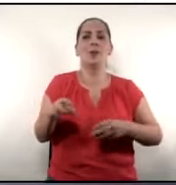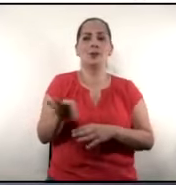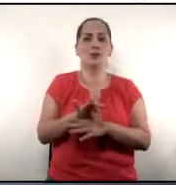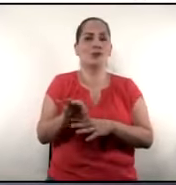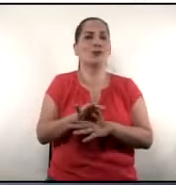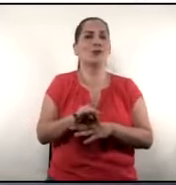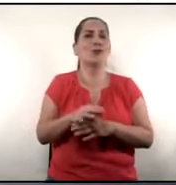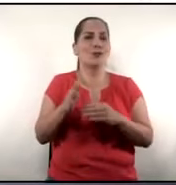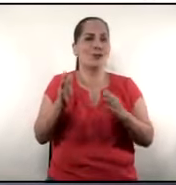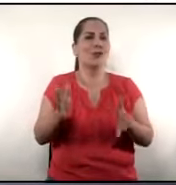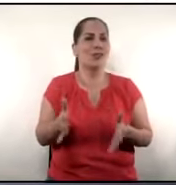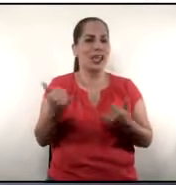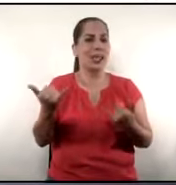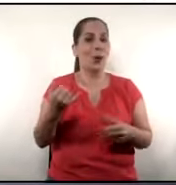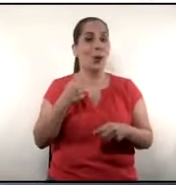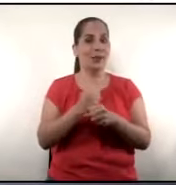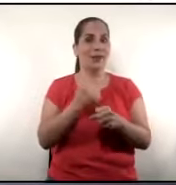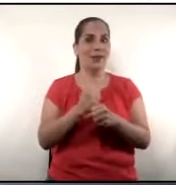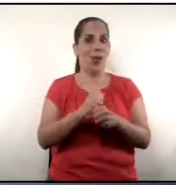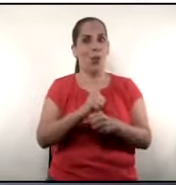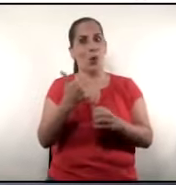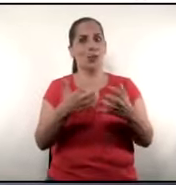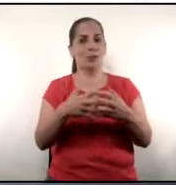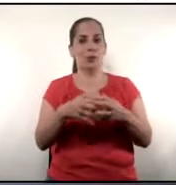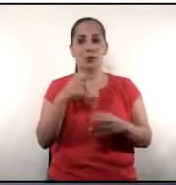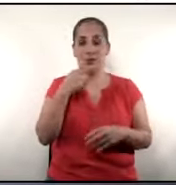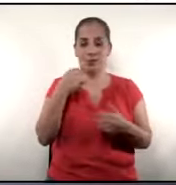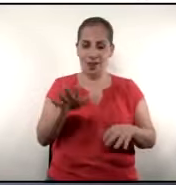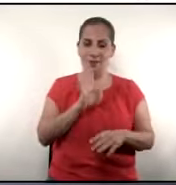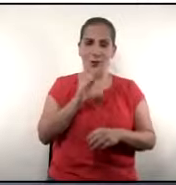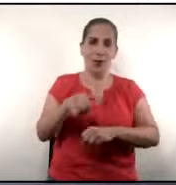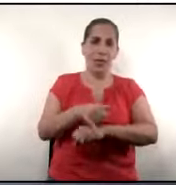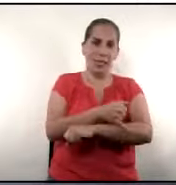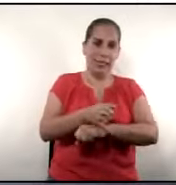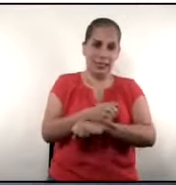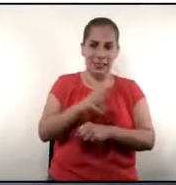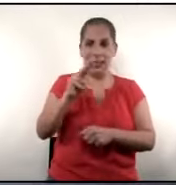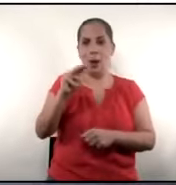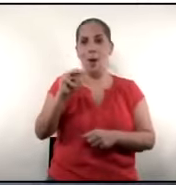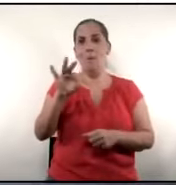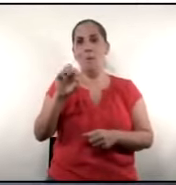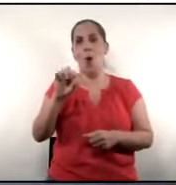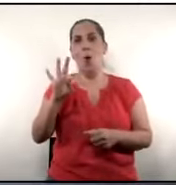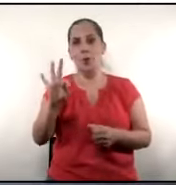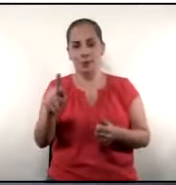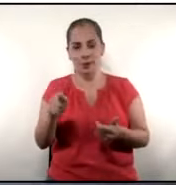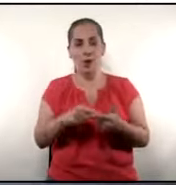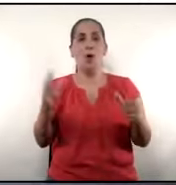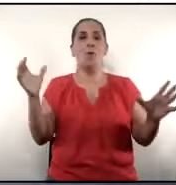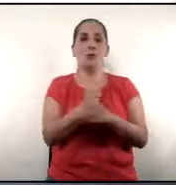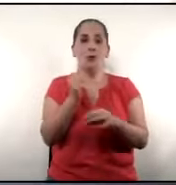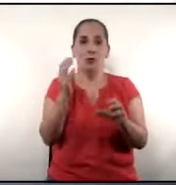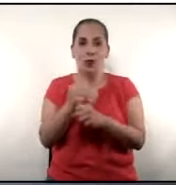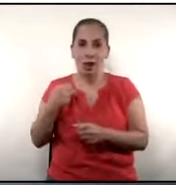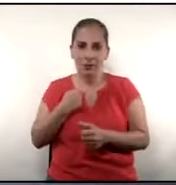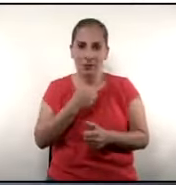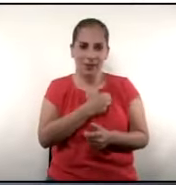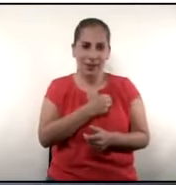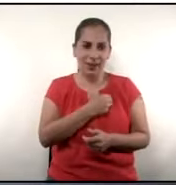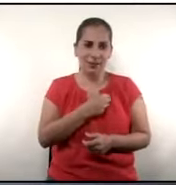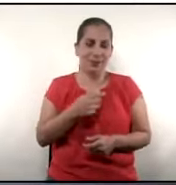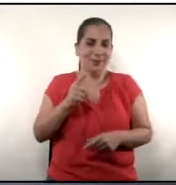funcionario o trabajador de muchas empresas, porque usted ha hablado de reingeniería en el MOP, hacer fusionar ministerios. Y uno